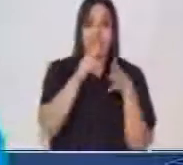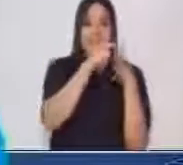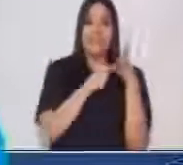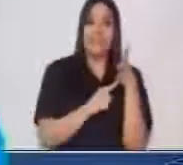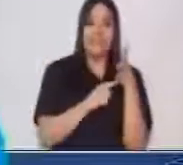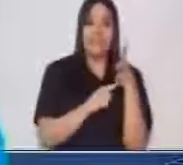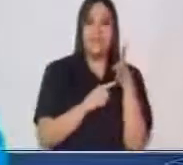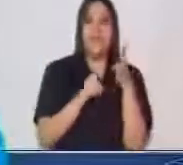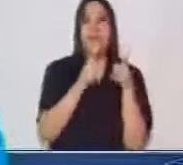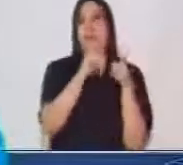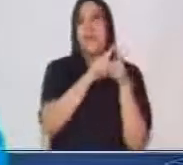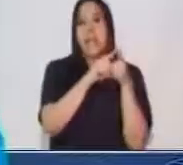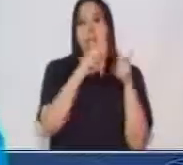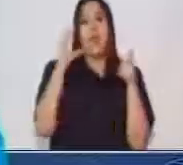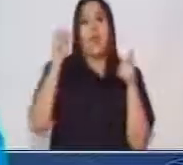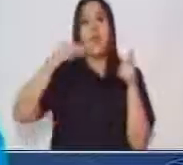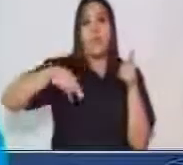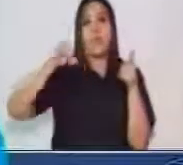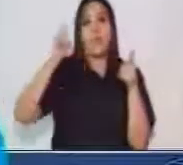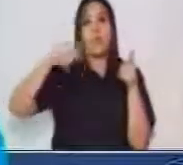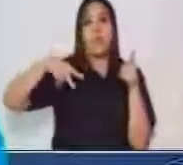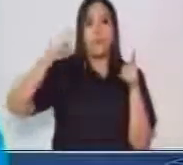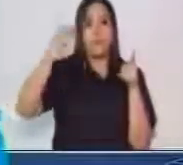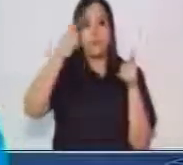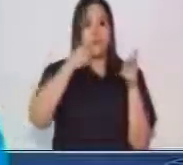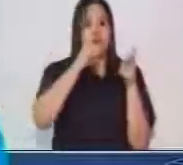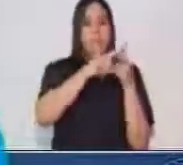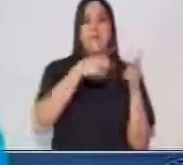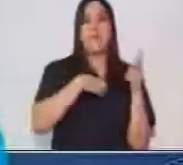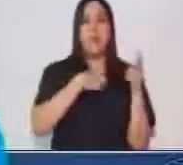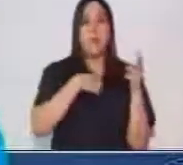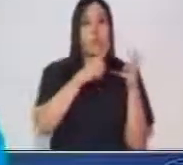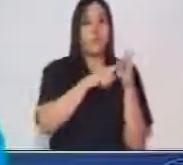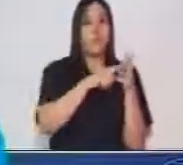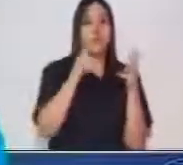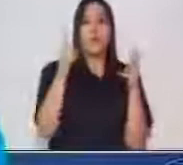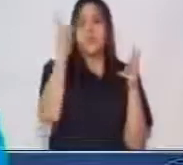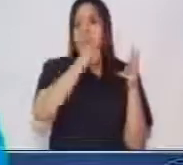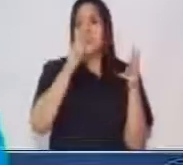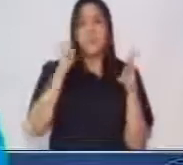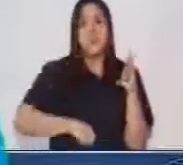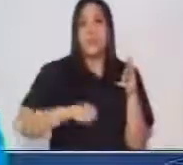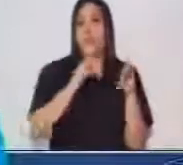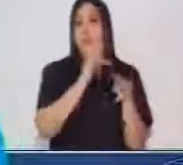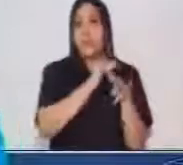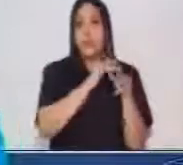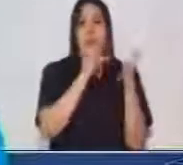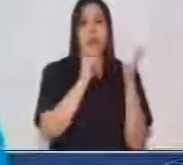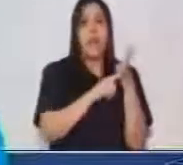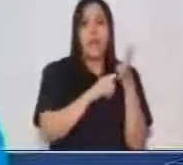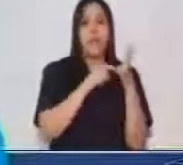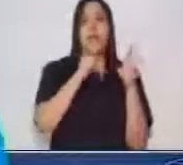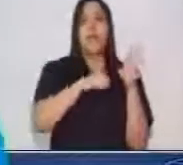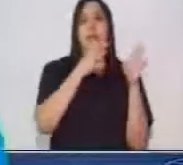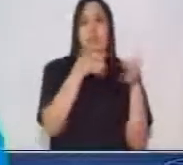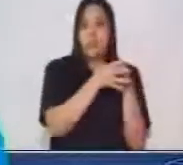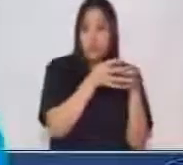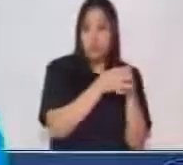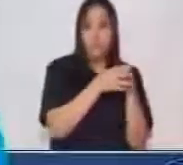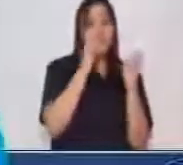Mencionamos comunes, propios, abstractos, concretos y colectivos.